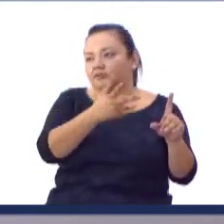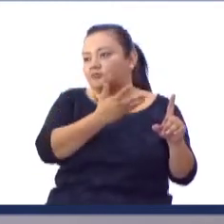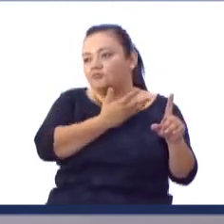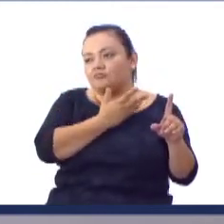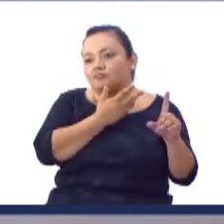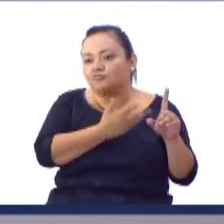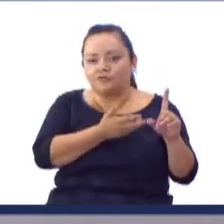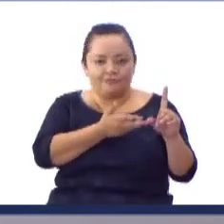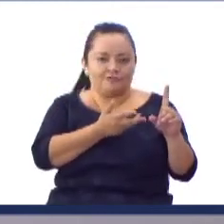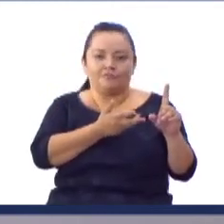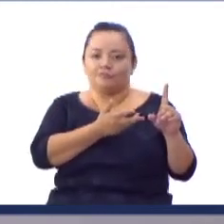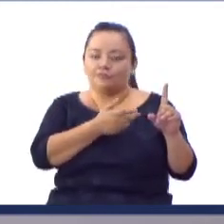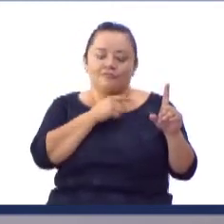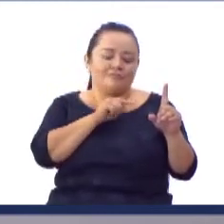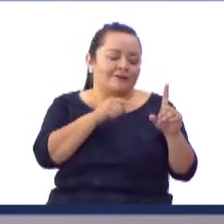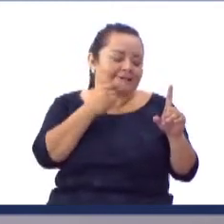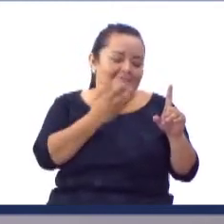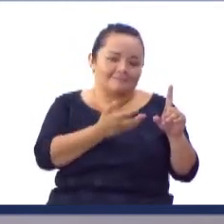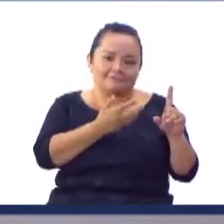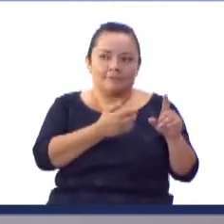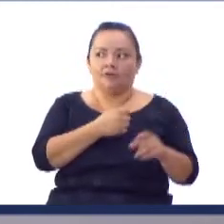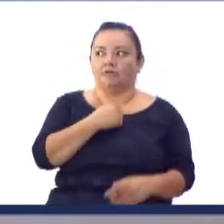gran contraste